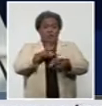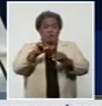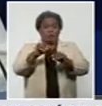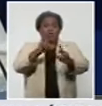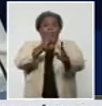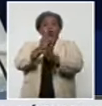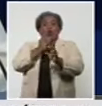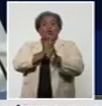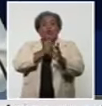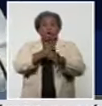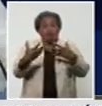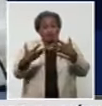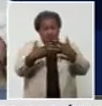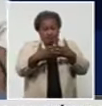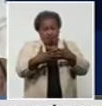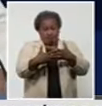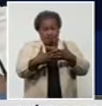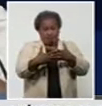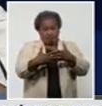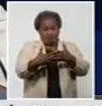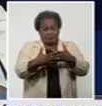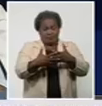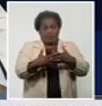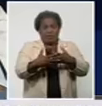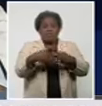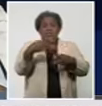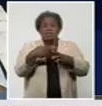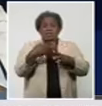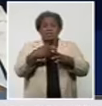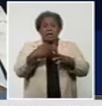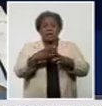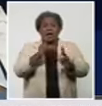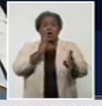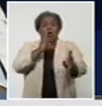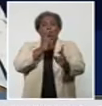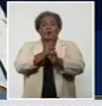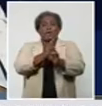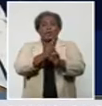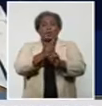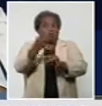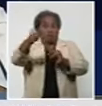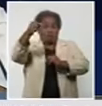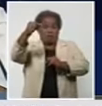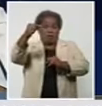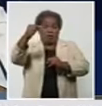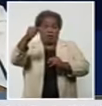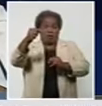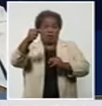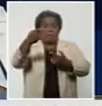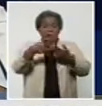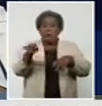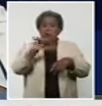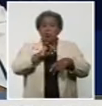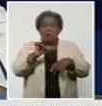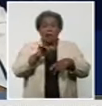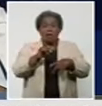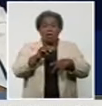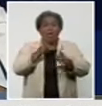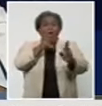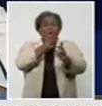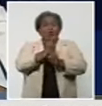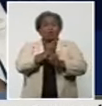estrechos, lo que en epidemiología se le denomina contactos de primer orden, pero también los contactos de segundo